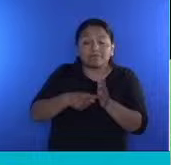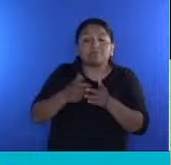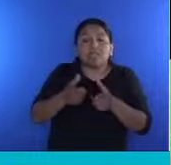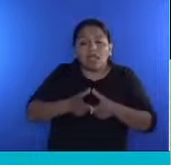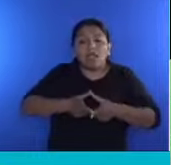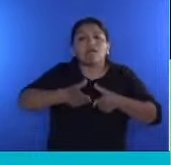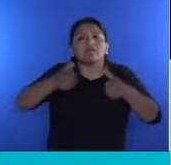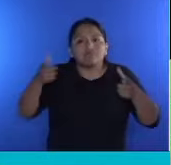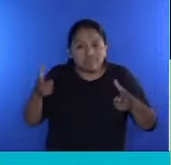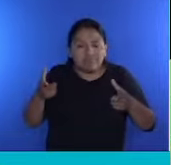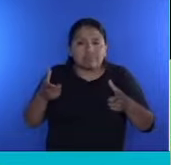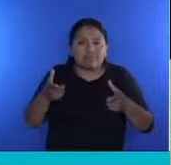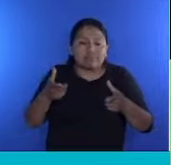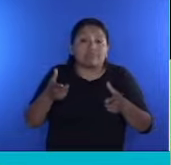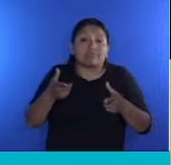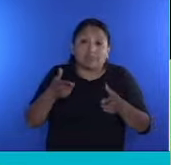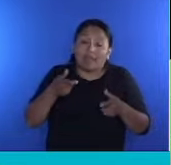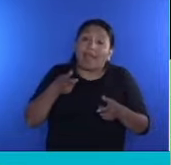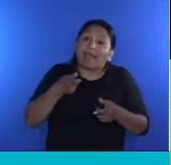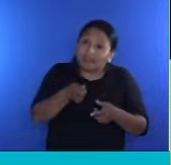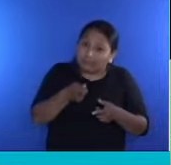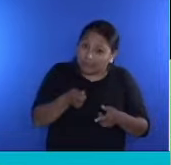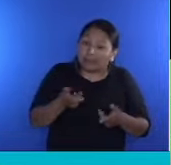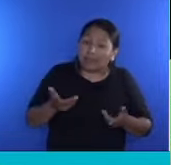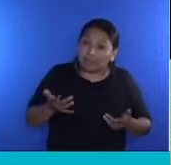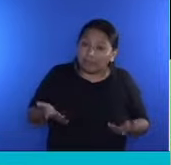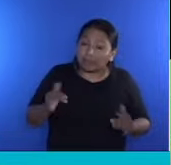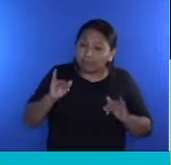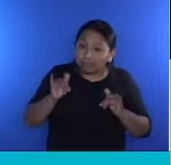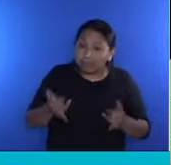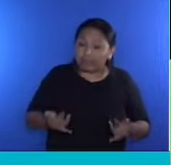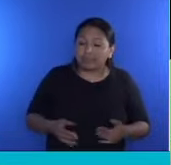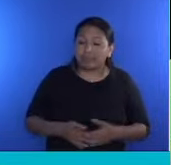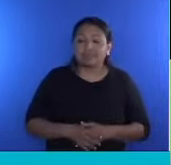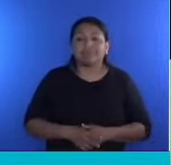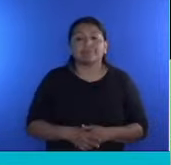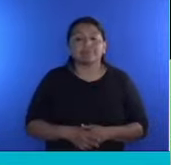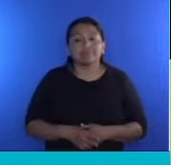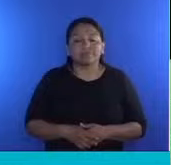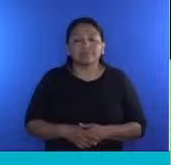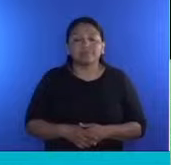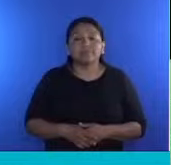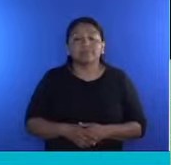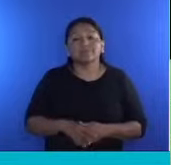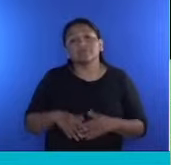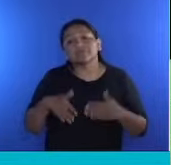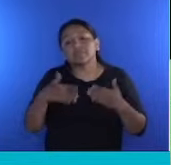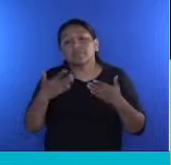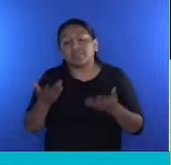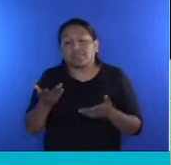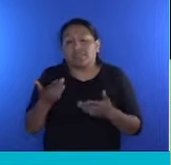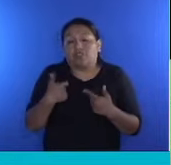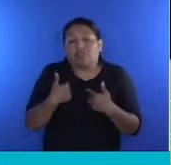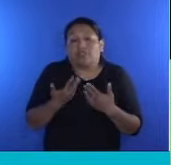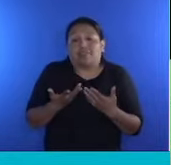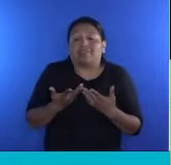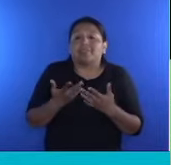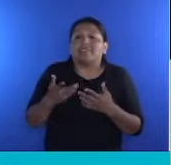los asesinatos. Digo, también desde esa bancada se